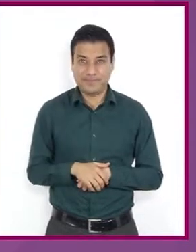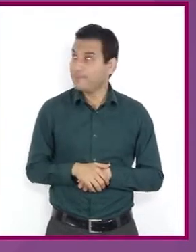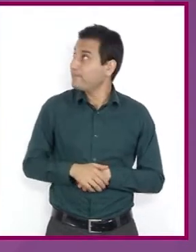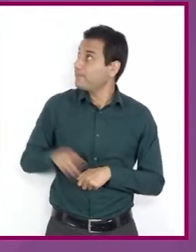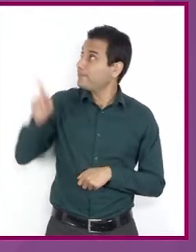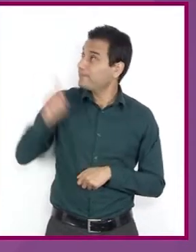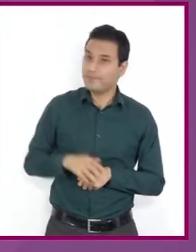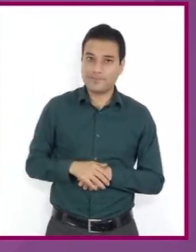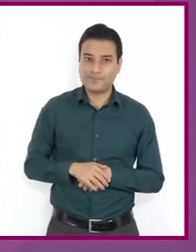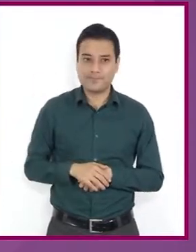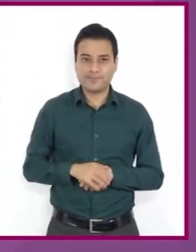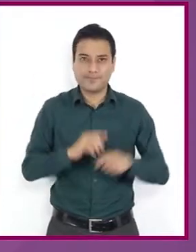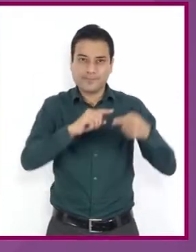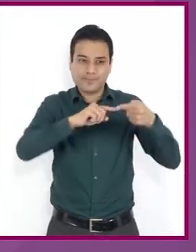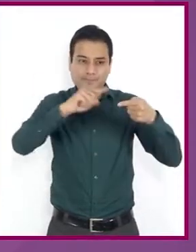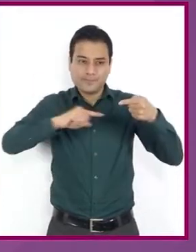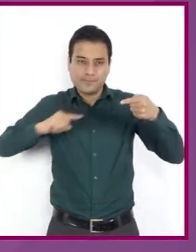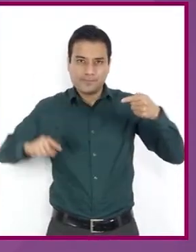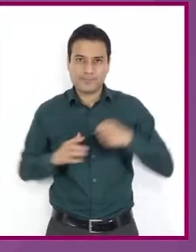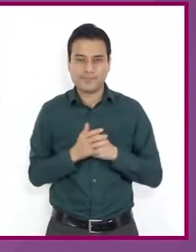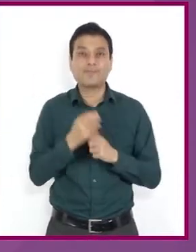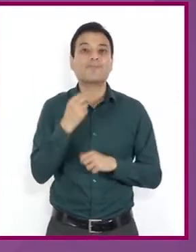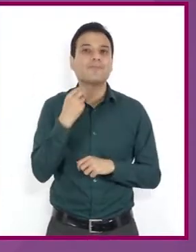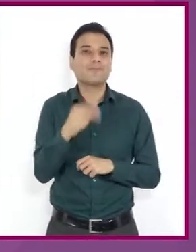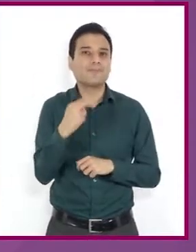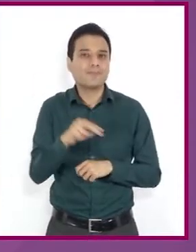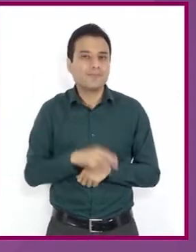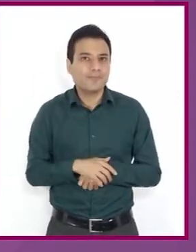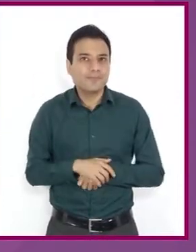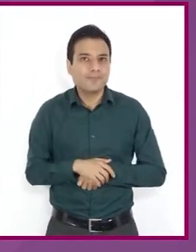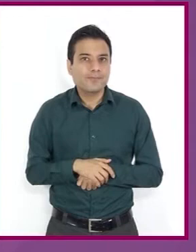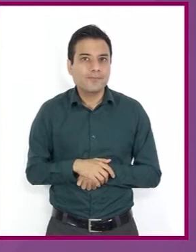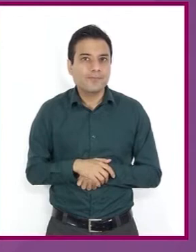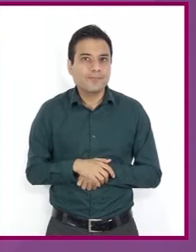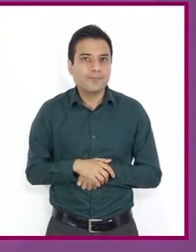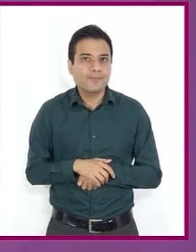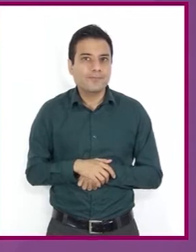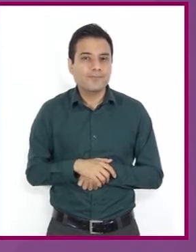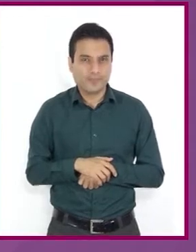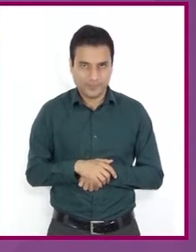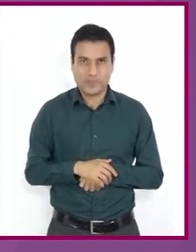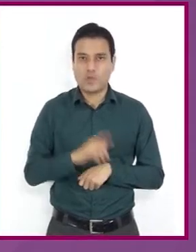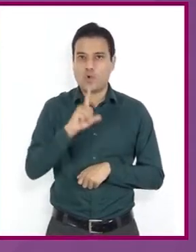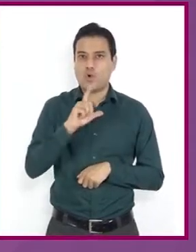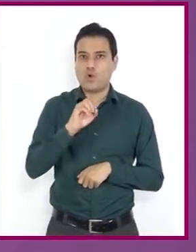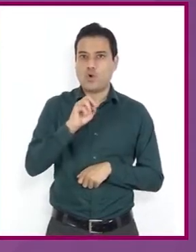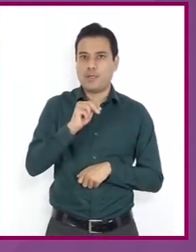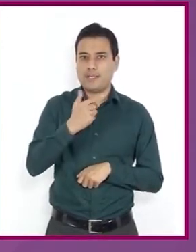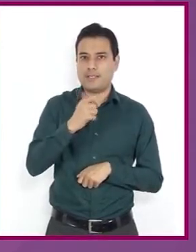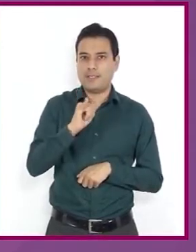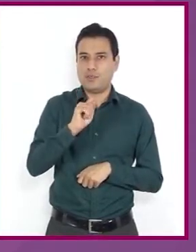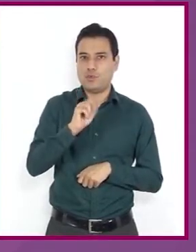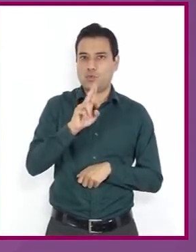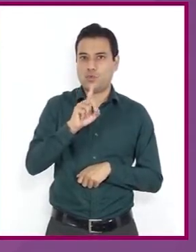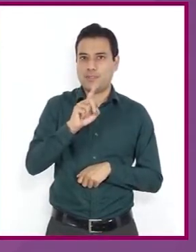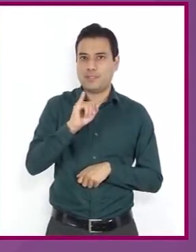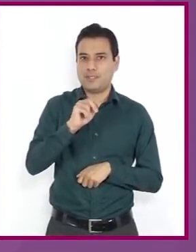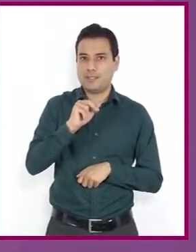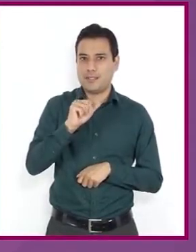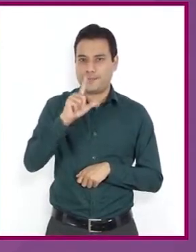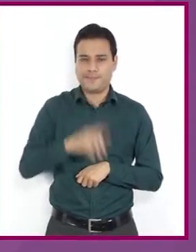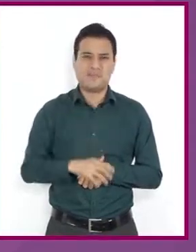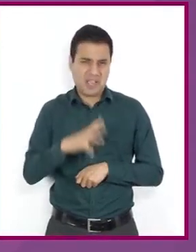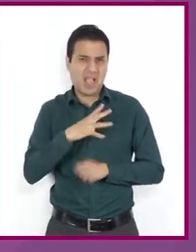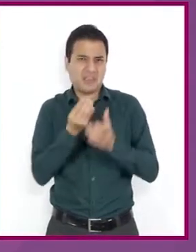estado, también generamos ondas, pero estas se desplazan en la misma dirección longitudinal. Independientemente de su